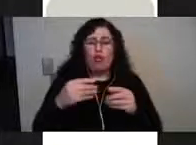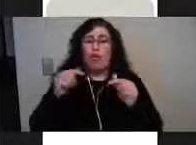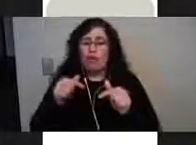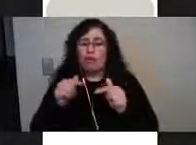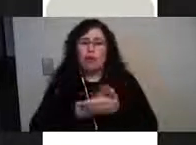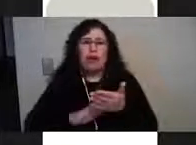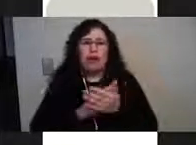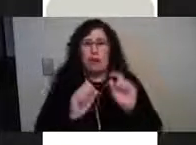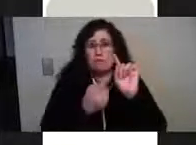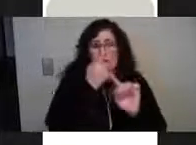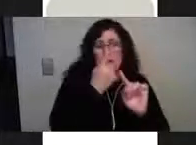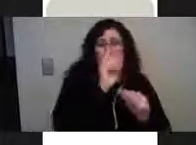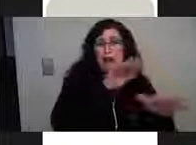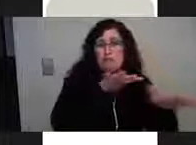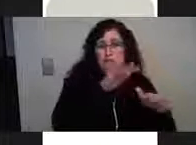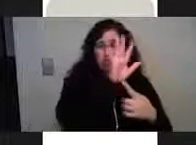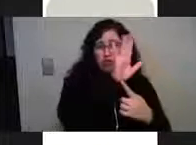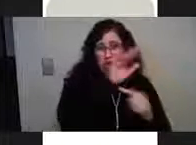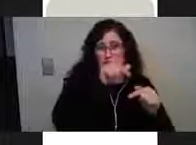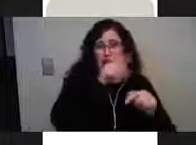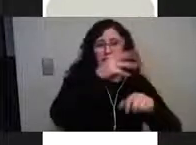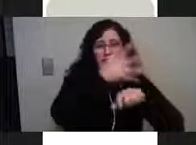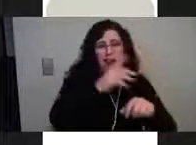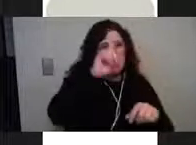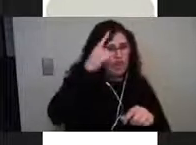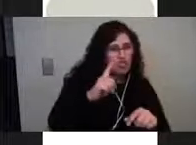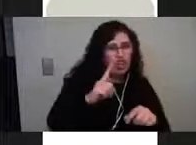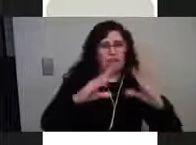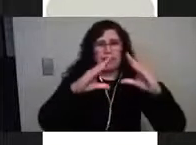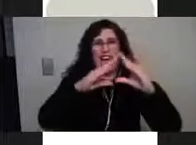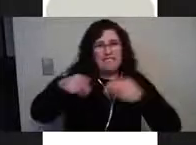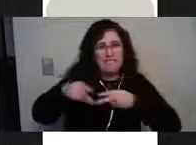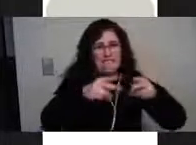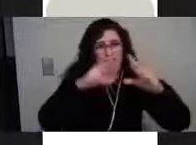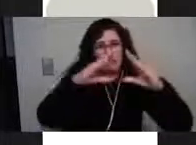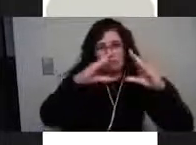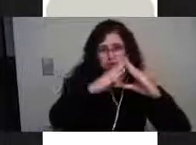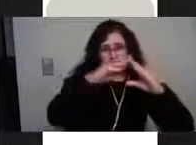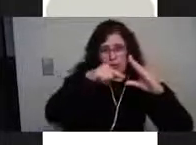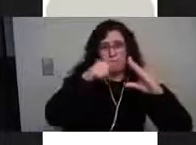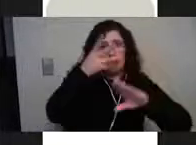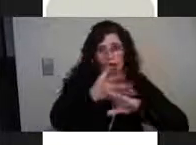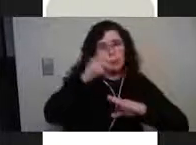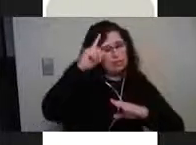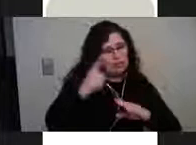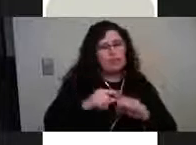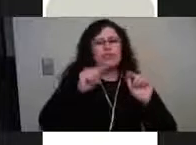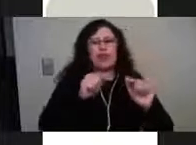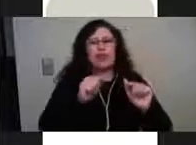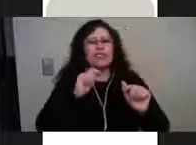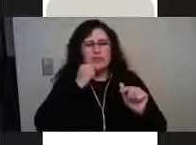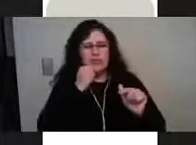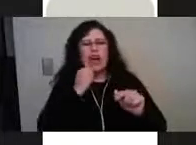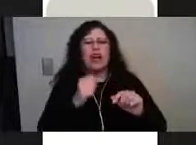primera motoneurona, ¿ya? Donde hay una lesión en las vías piramidales, ¿cierto? Que va a significar un aumento de tono en